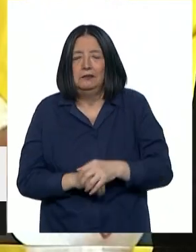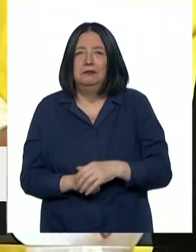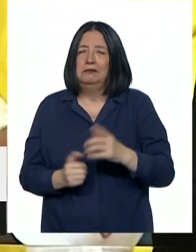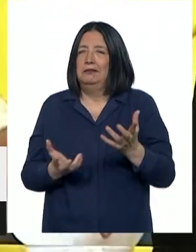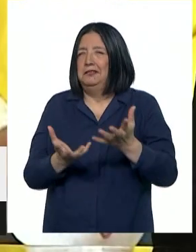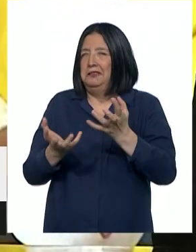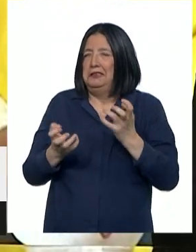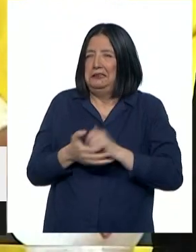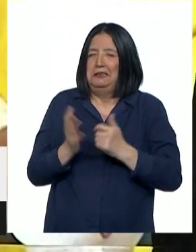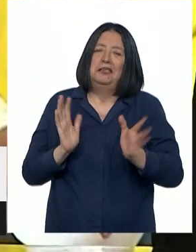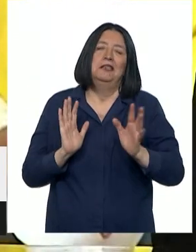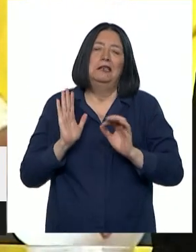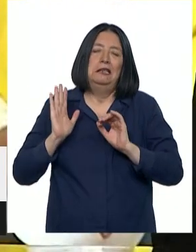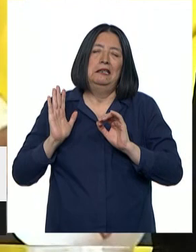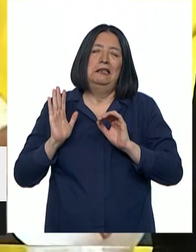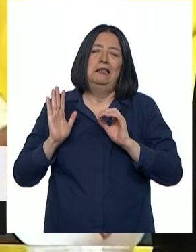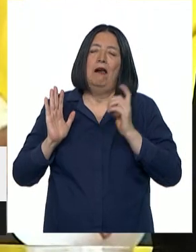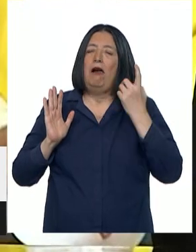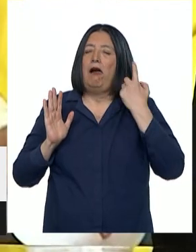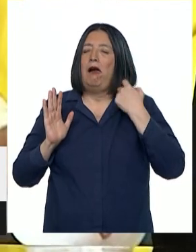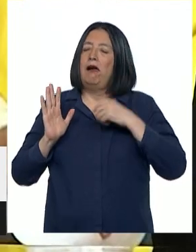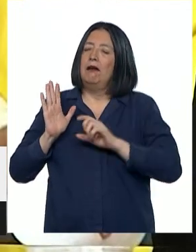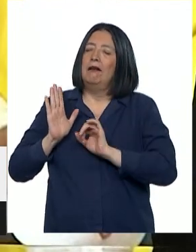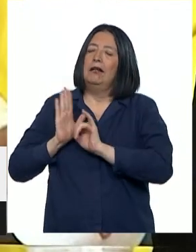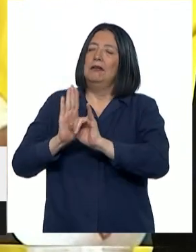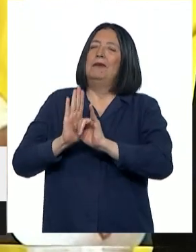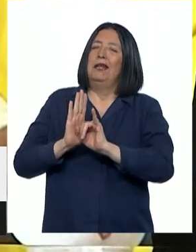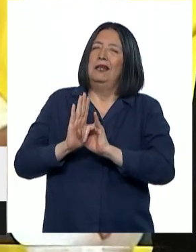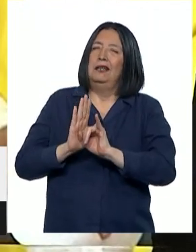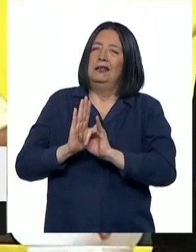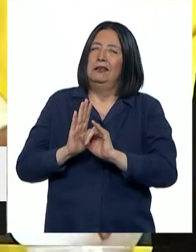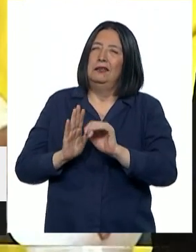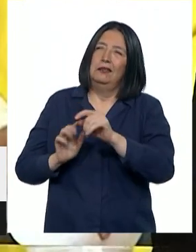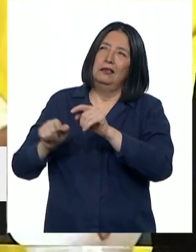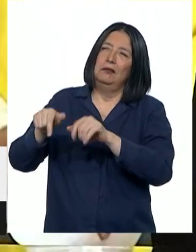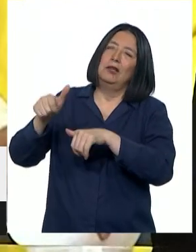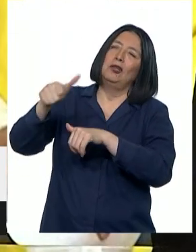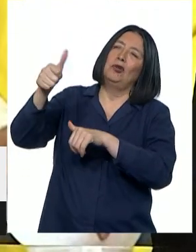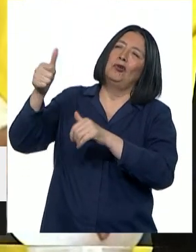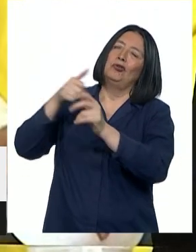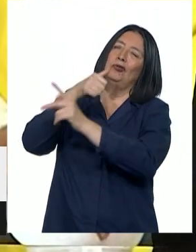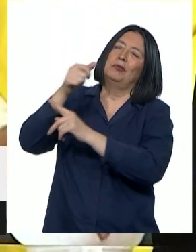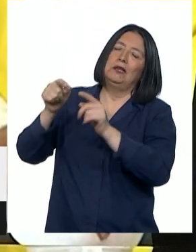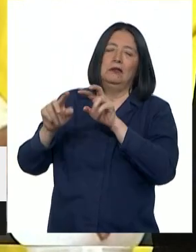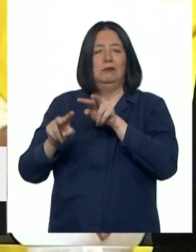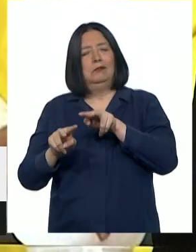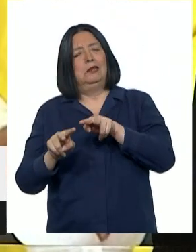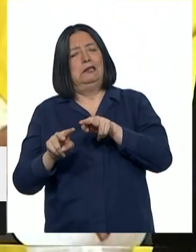de querer vender una imagen inapropiada del país para afuera,